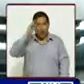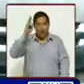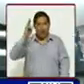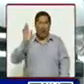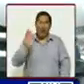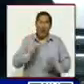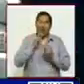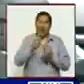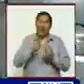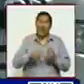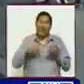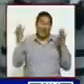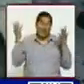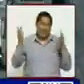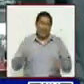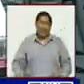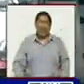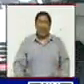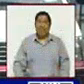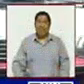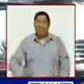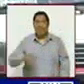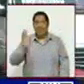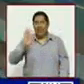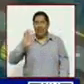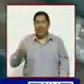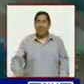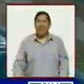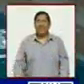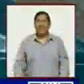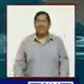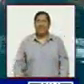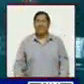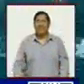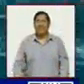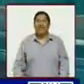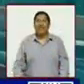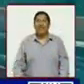Cebrita, muy bien, chao, chao.